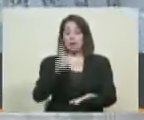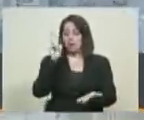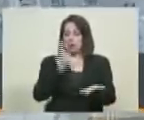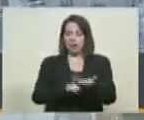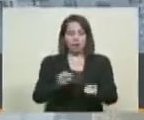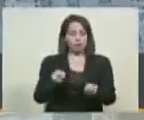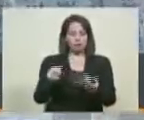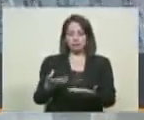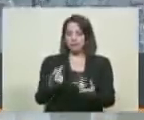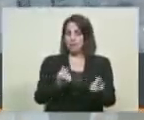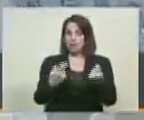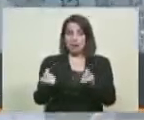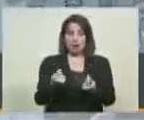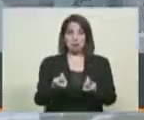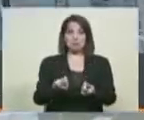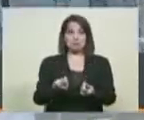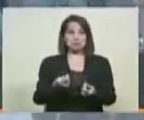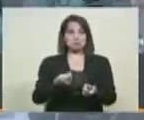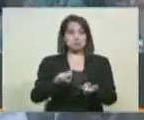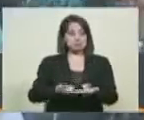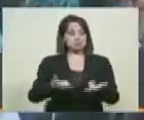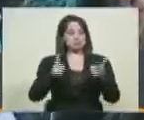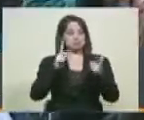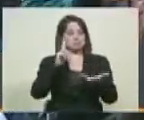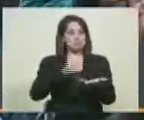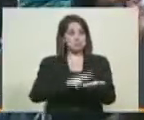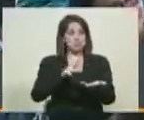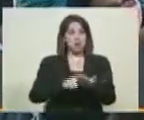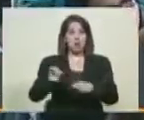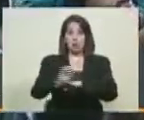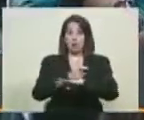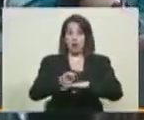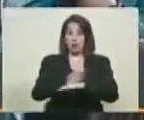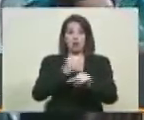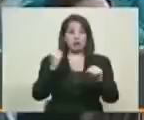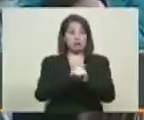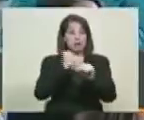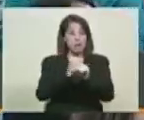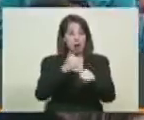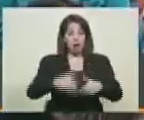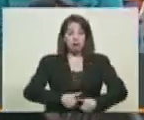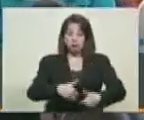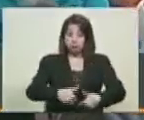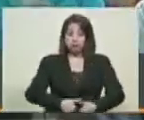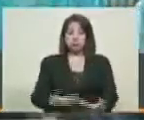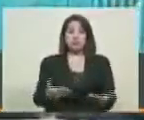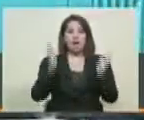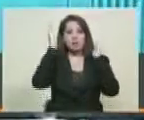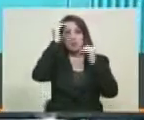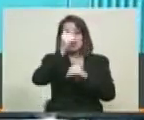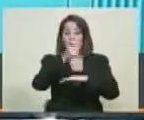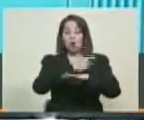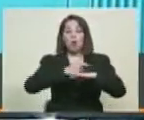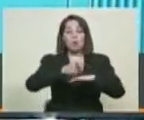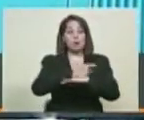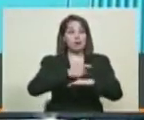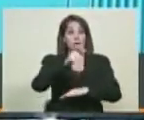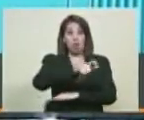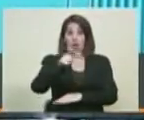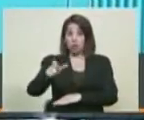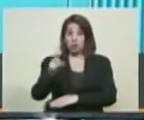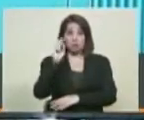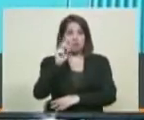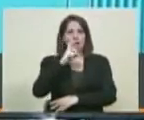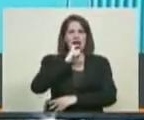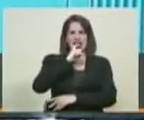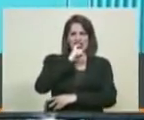Provoca aprobar recursos cuando hay gobernadores que trabajan y luchan. Atención, gobernadores y gobernadoras, no se pongan